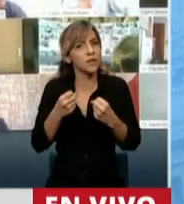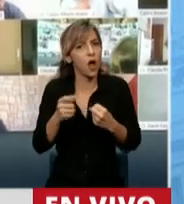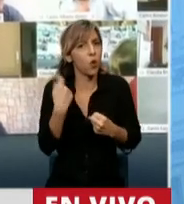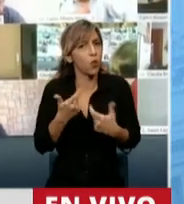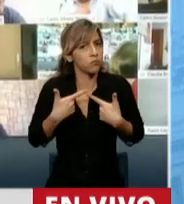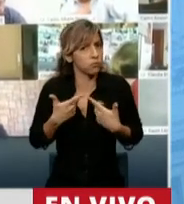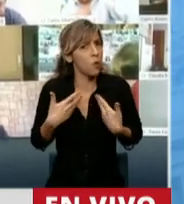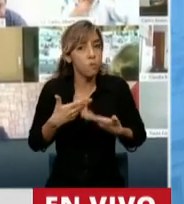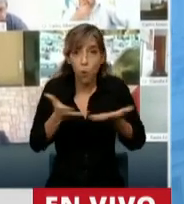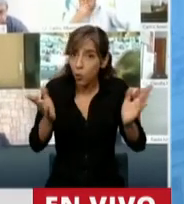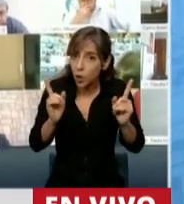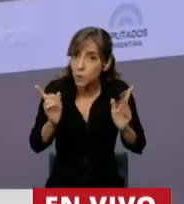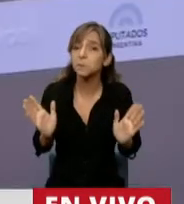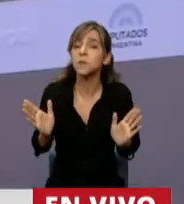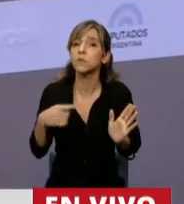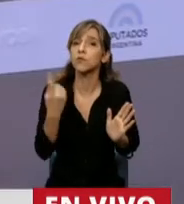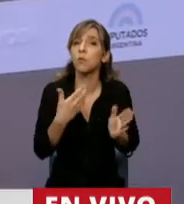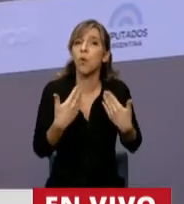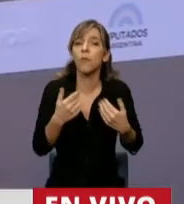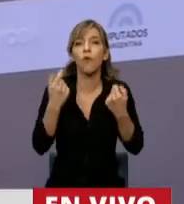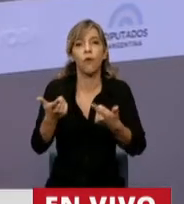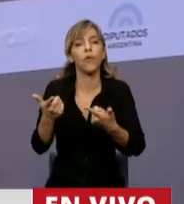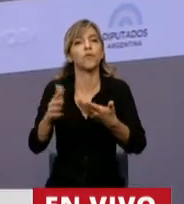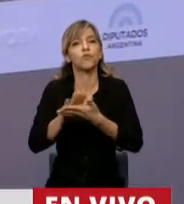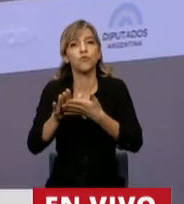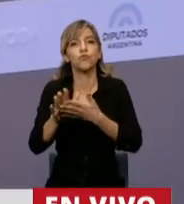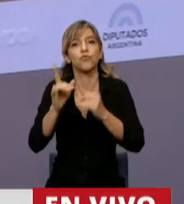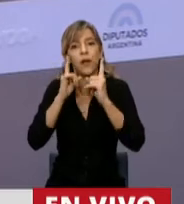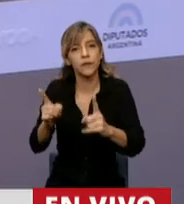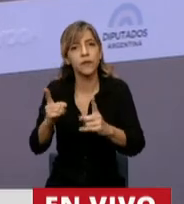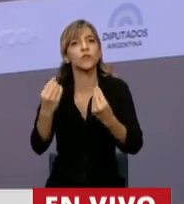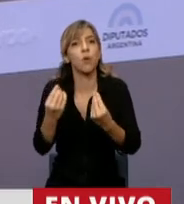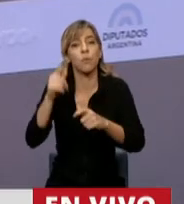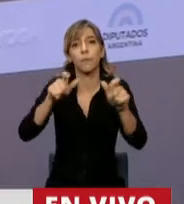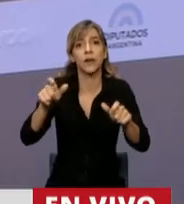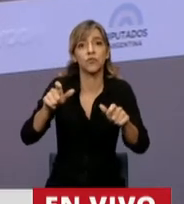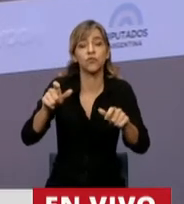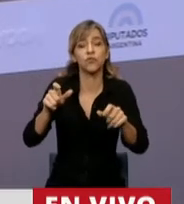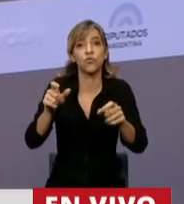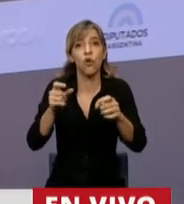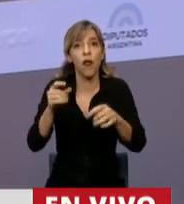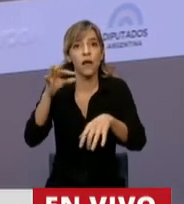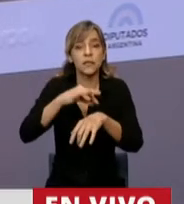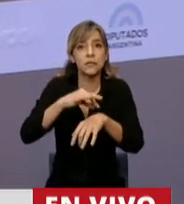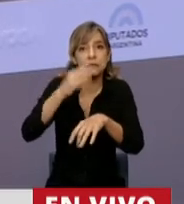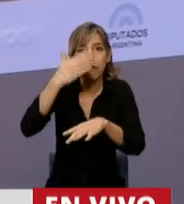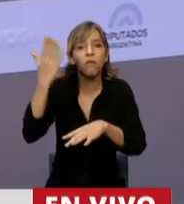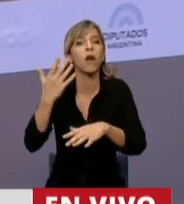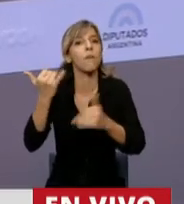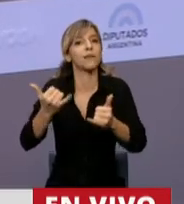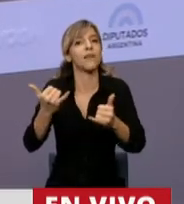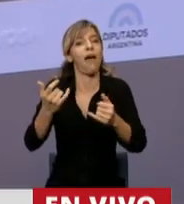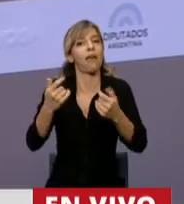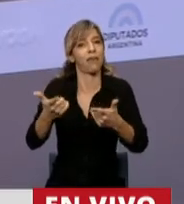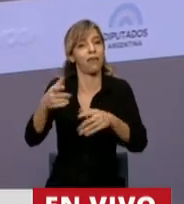las necesidades de las personas en relación a los contagios y también me parece importante así con todo esto plantear qué